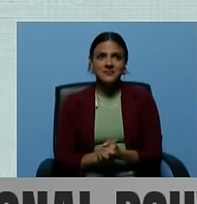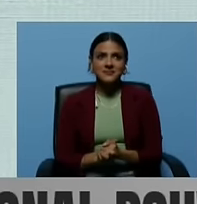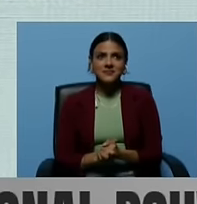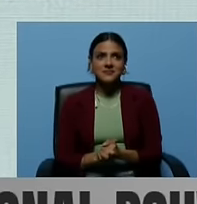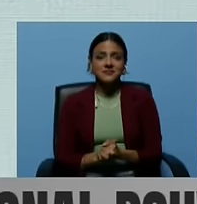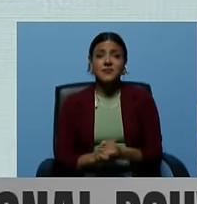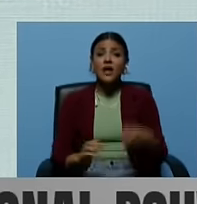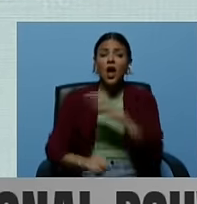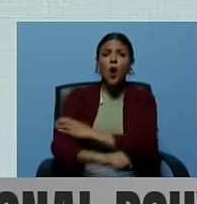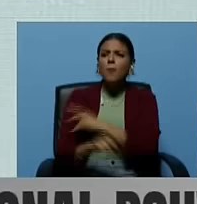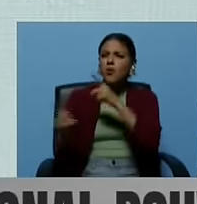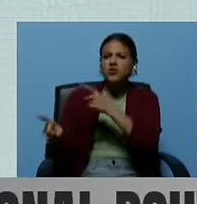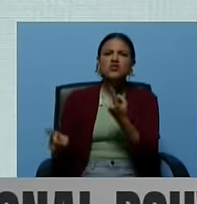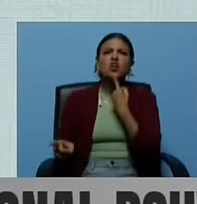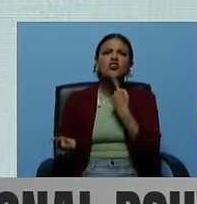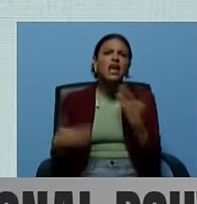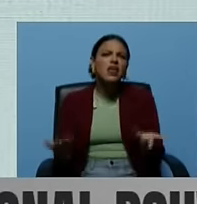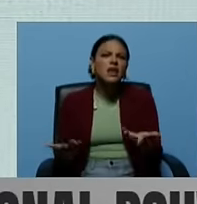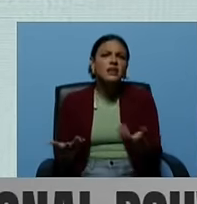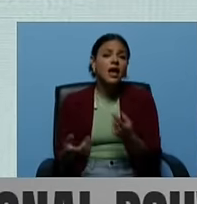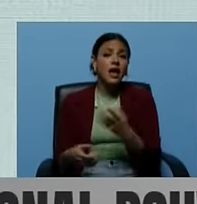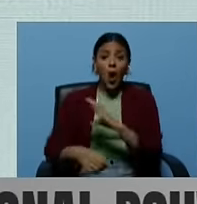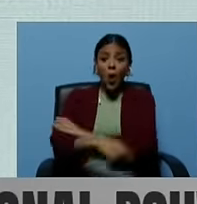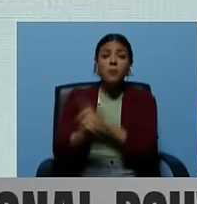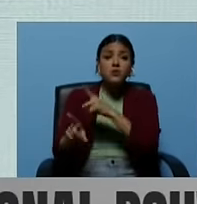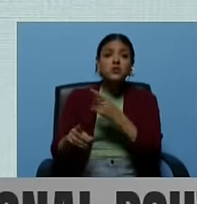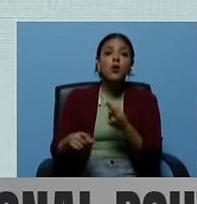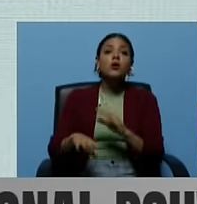La oposición venezolana ha pedido